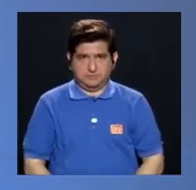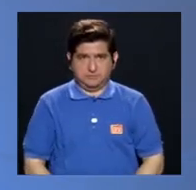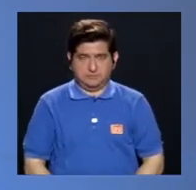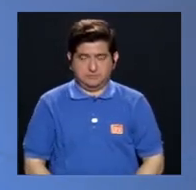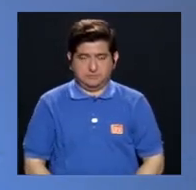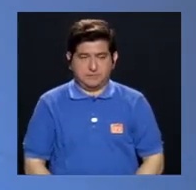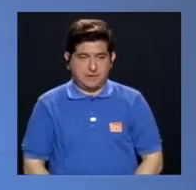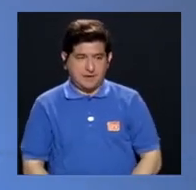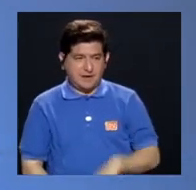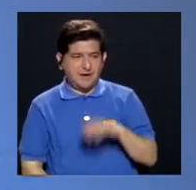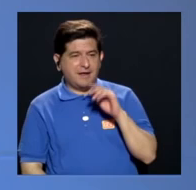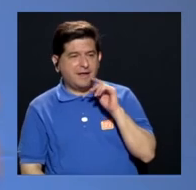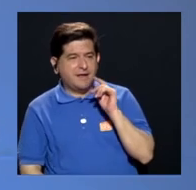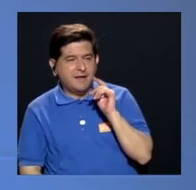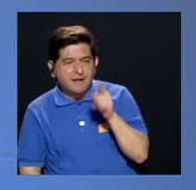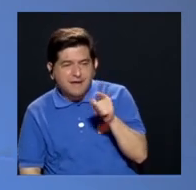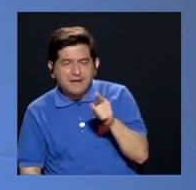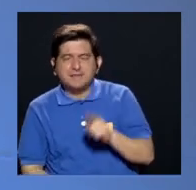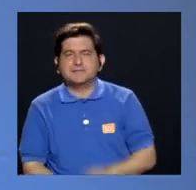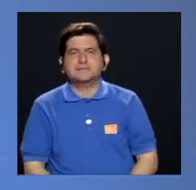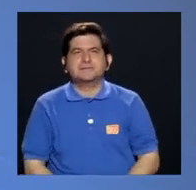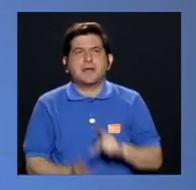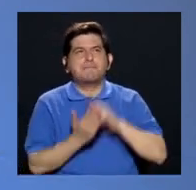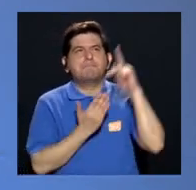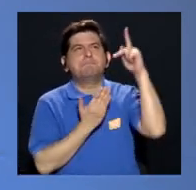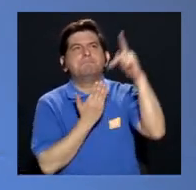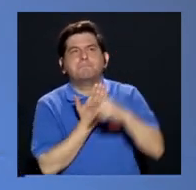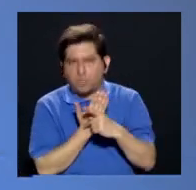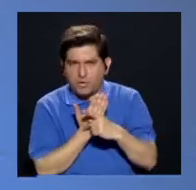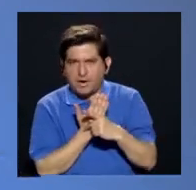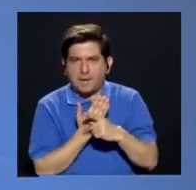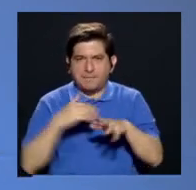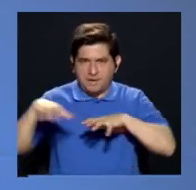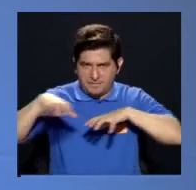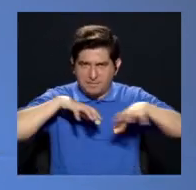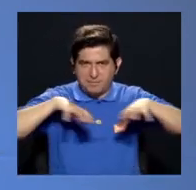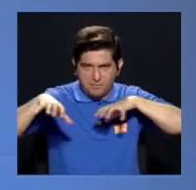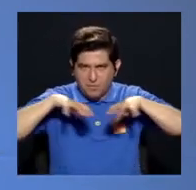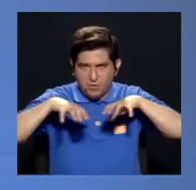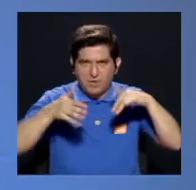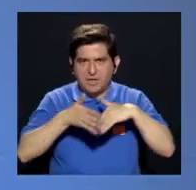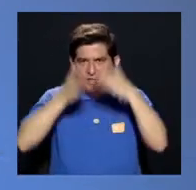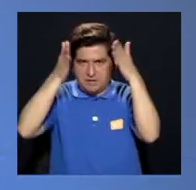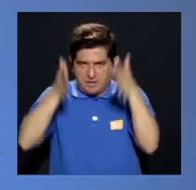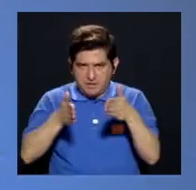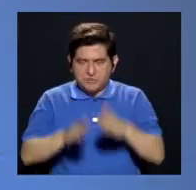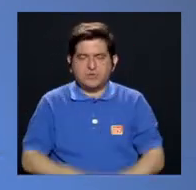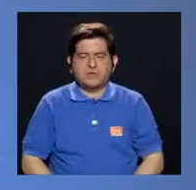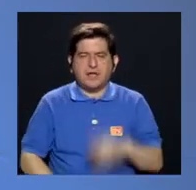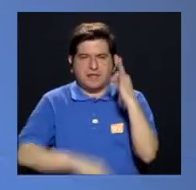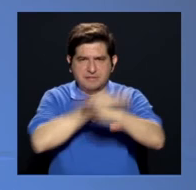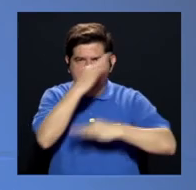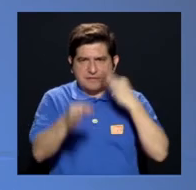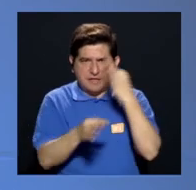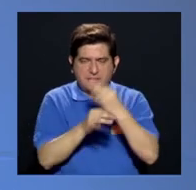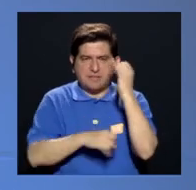este proyecto, este programa más bien de movilidad estudiantil